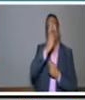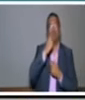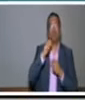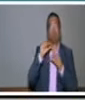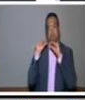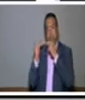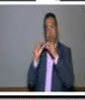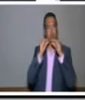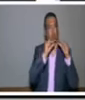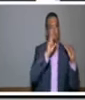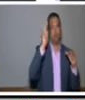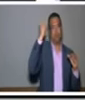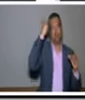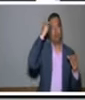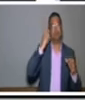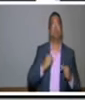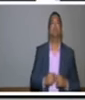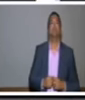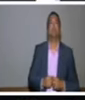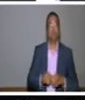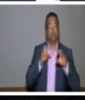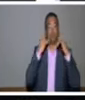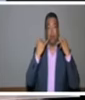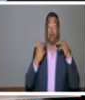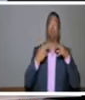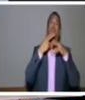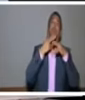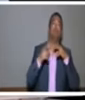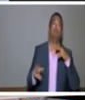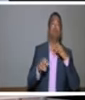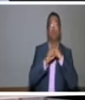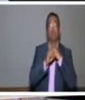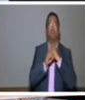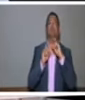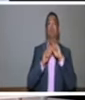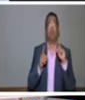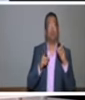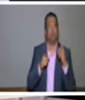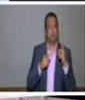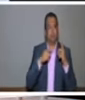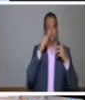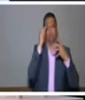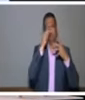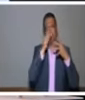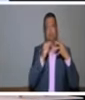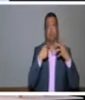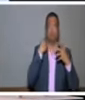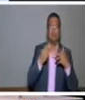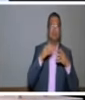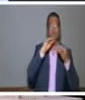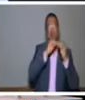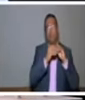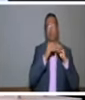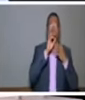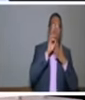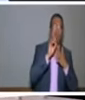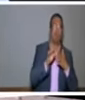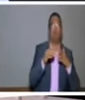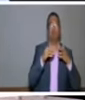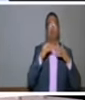específico. Tenemos que ir a una breve pausa, pero todo lo que se ha dicho, números, aseveraciones,